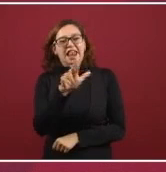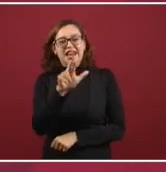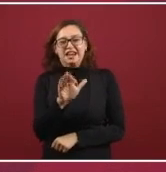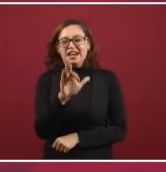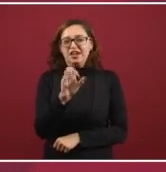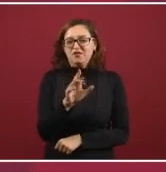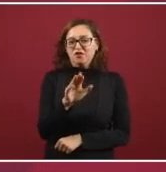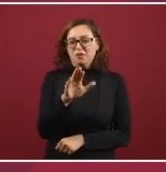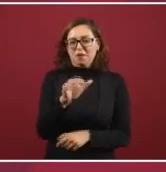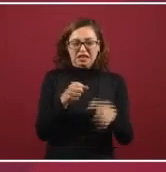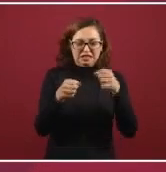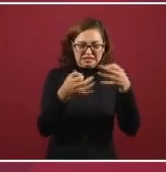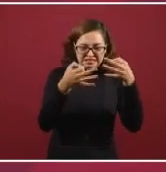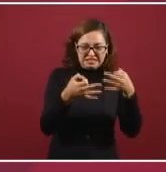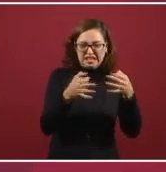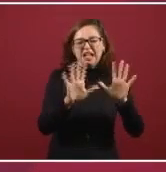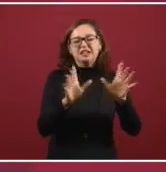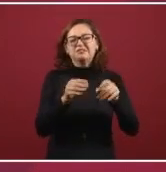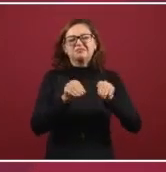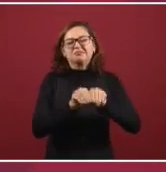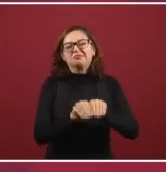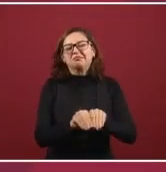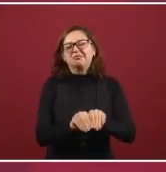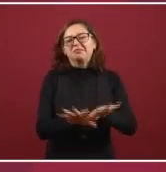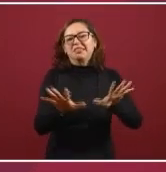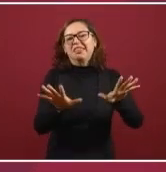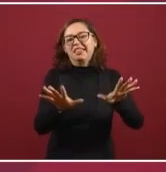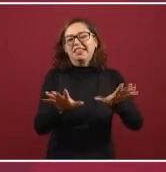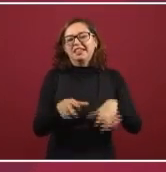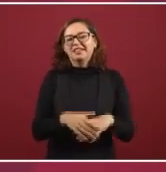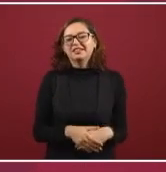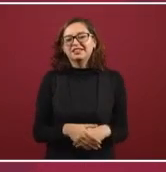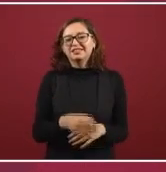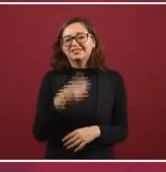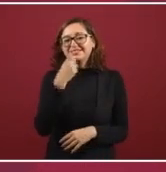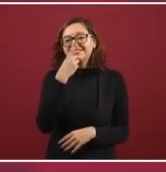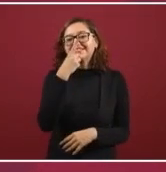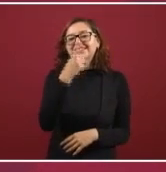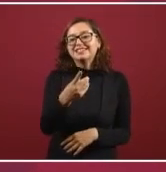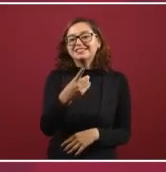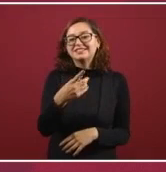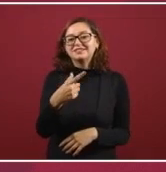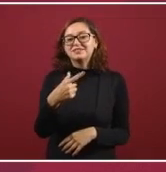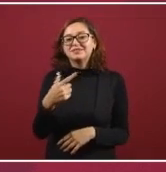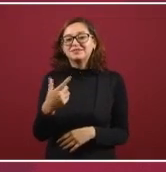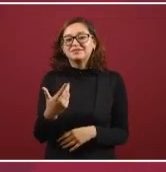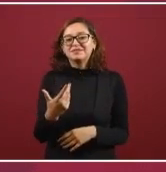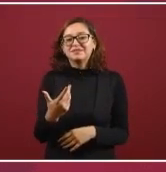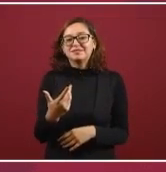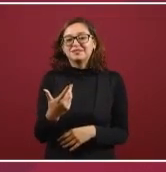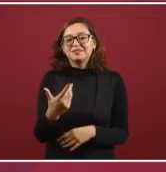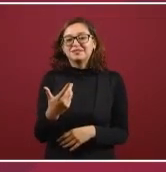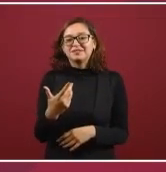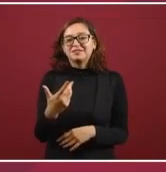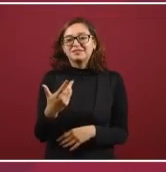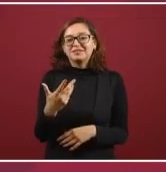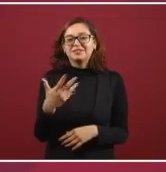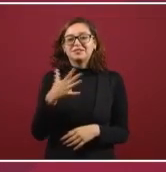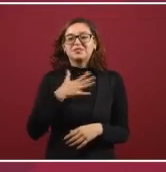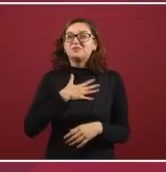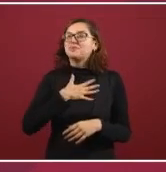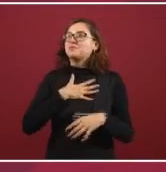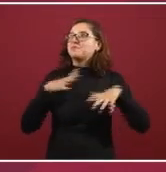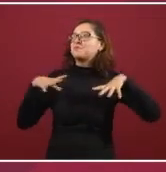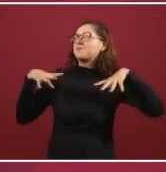un reportaje, una nota, diciendo que voy a tener todo el palacio,